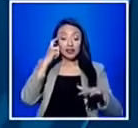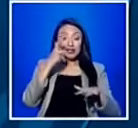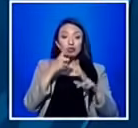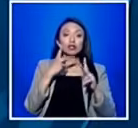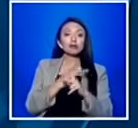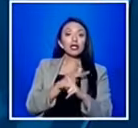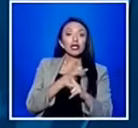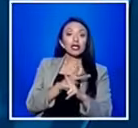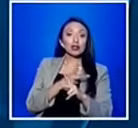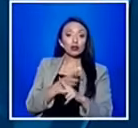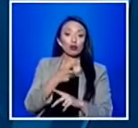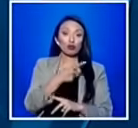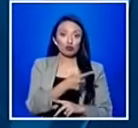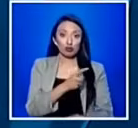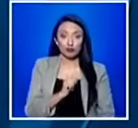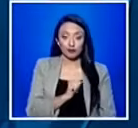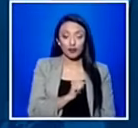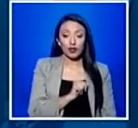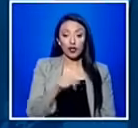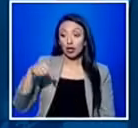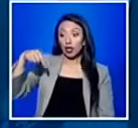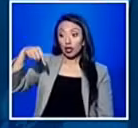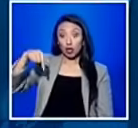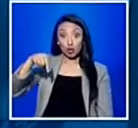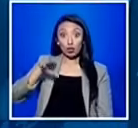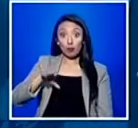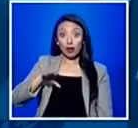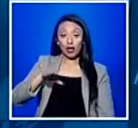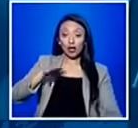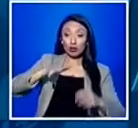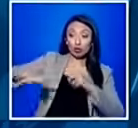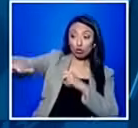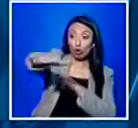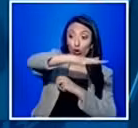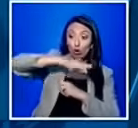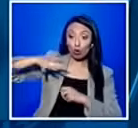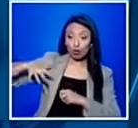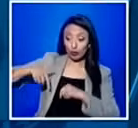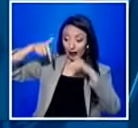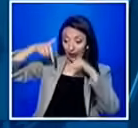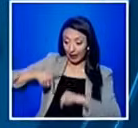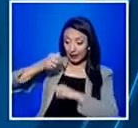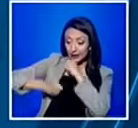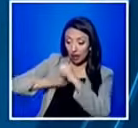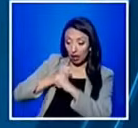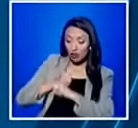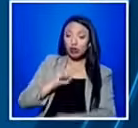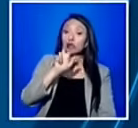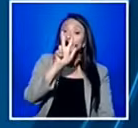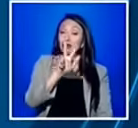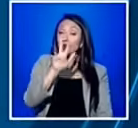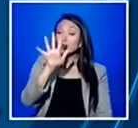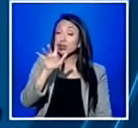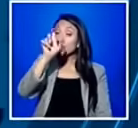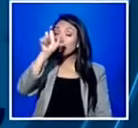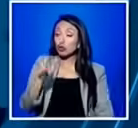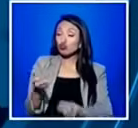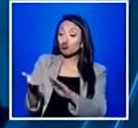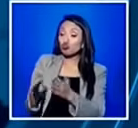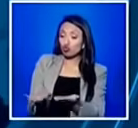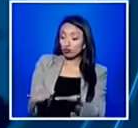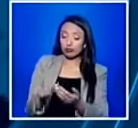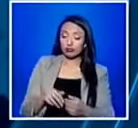zona peligrosa. En el distrito Quitumbe, en el 2024 ya se registran 35 muertes